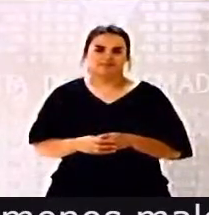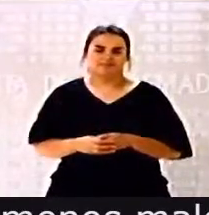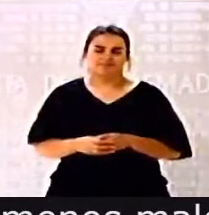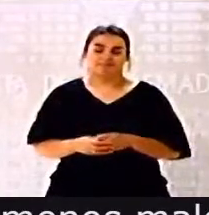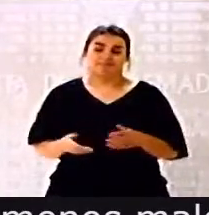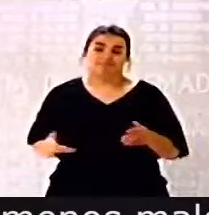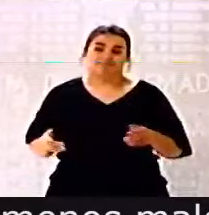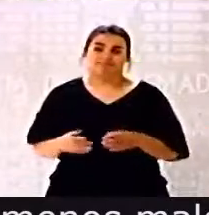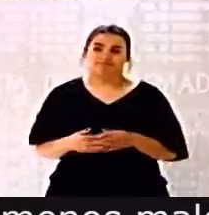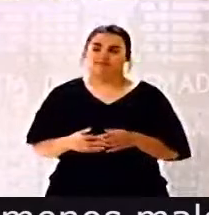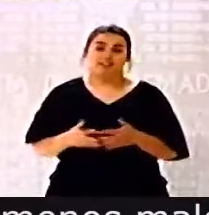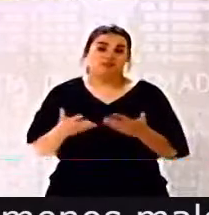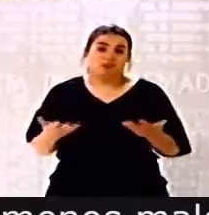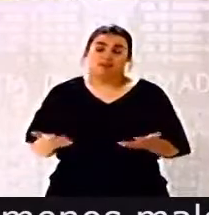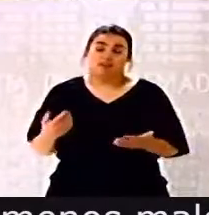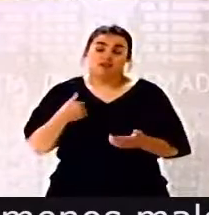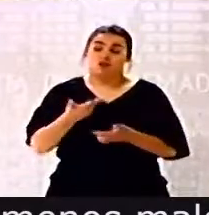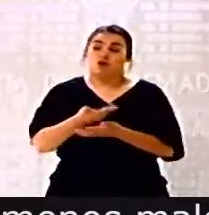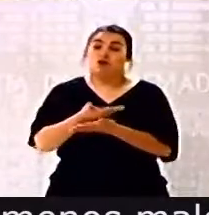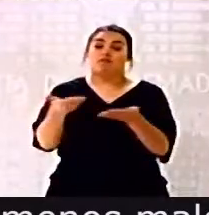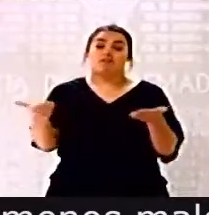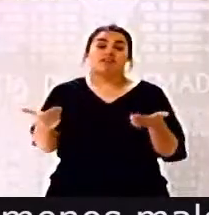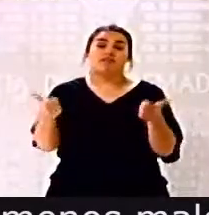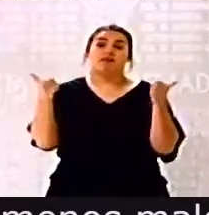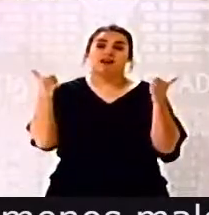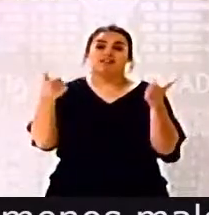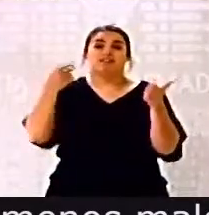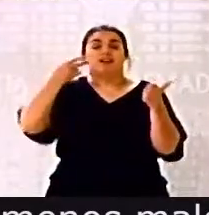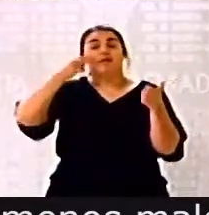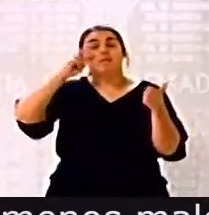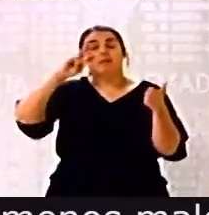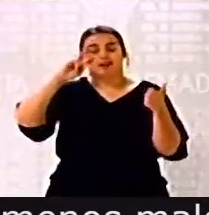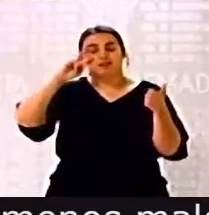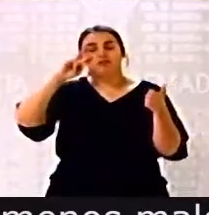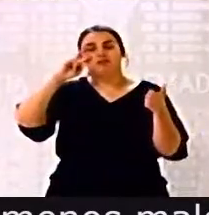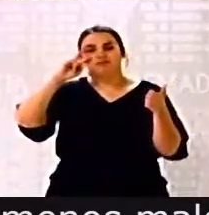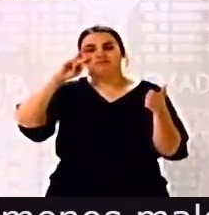Con lo cual yo me fiaría mucho de los expertos,